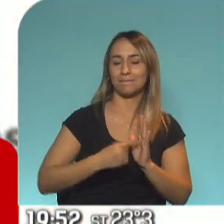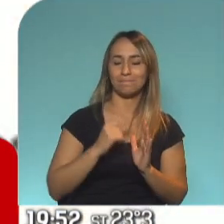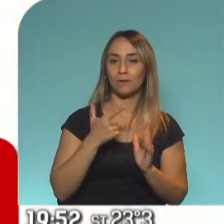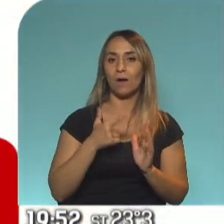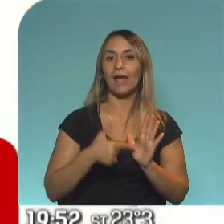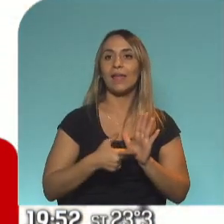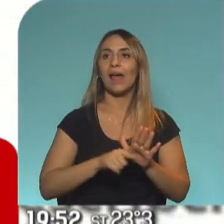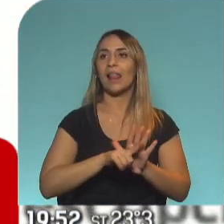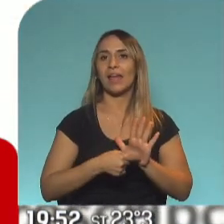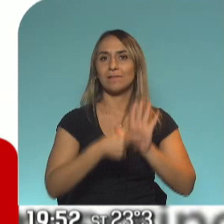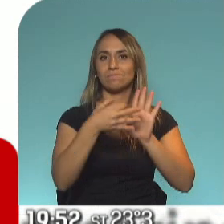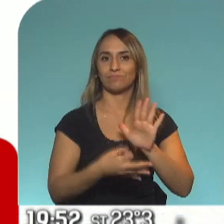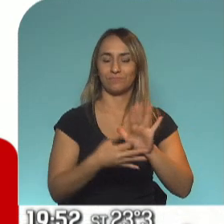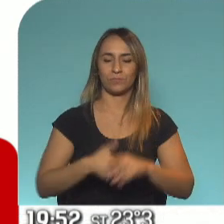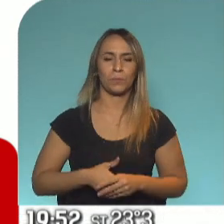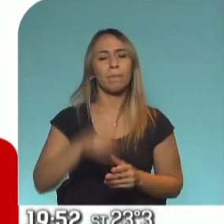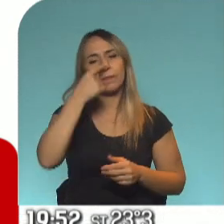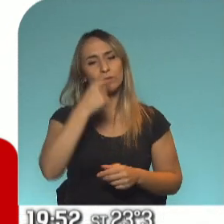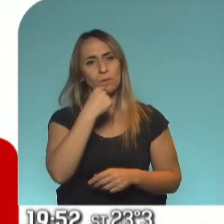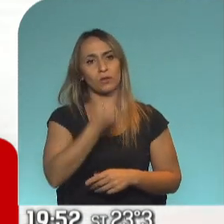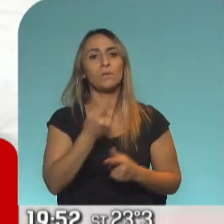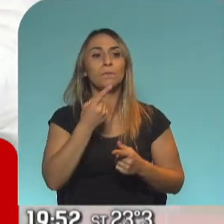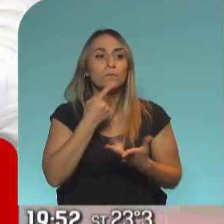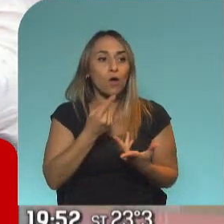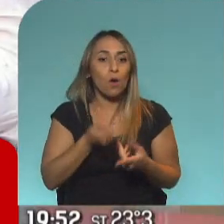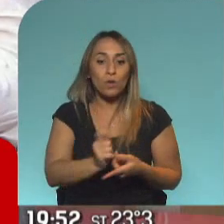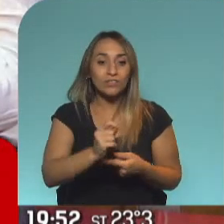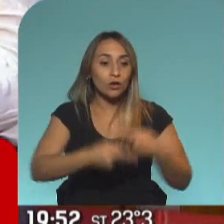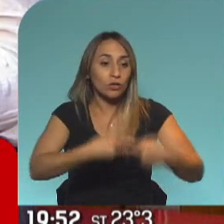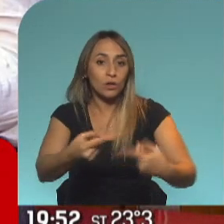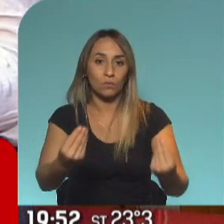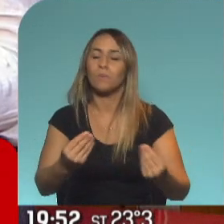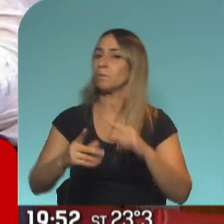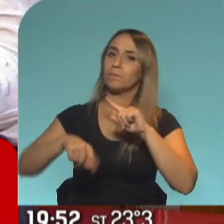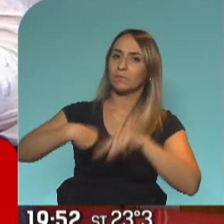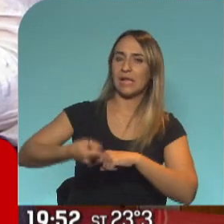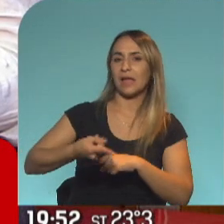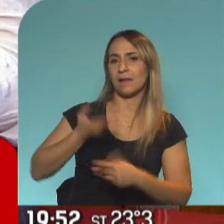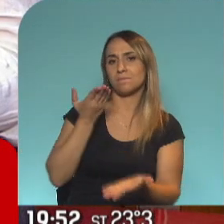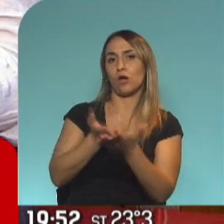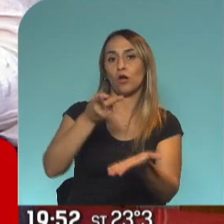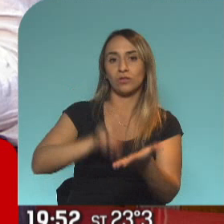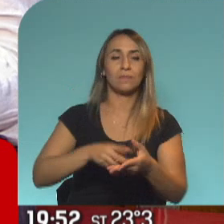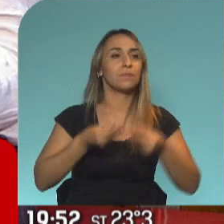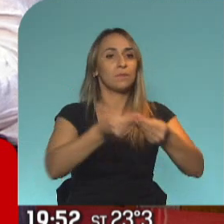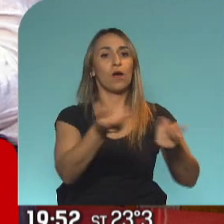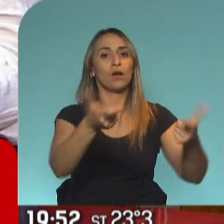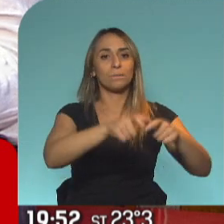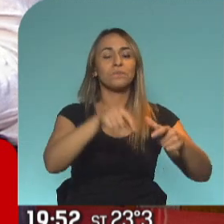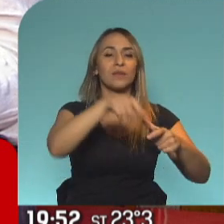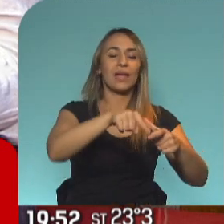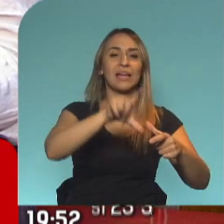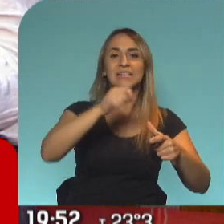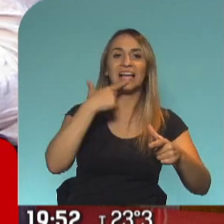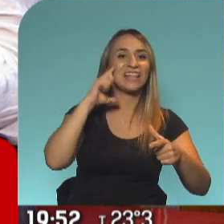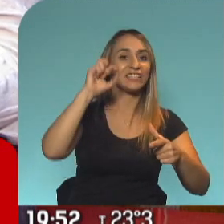y breve, por favor. Sí. Me imagino que cómo continúa el juicio, ¿van a apelar? Exactamente. Mañana entrará la reserva de casación y en 20 días que